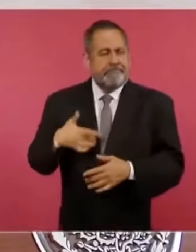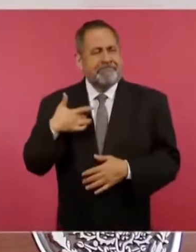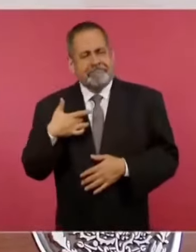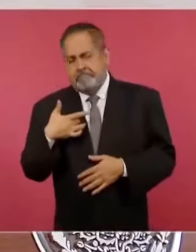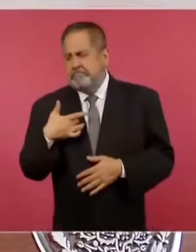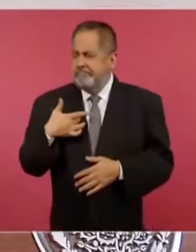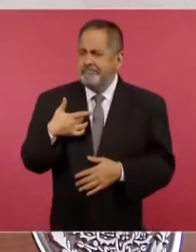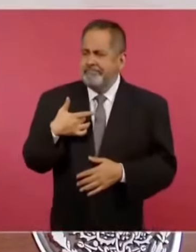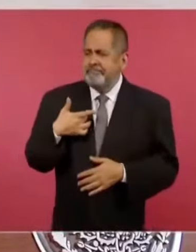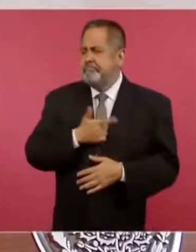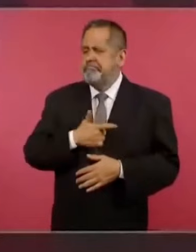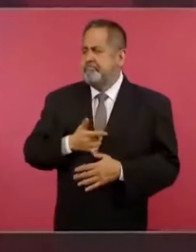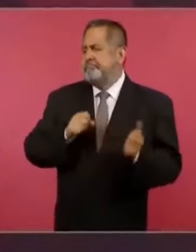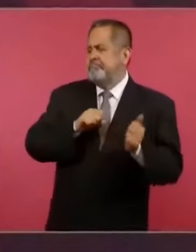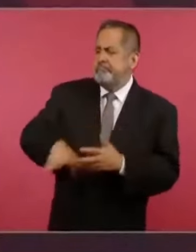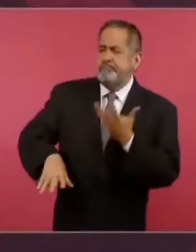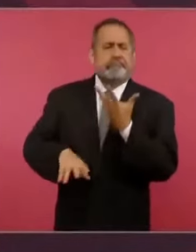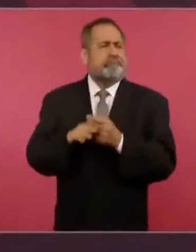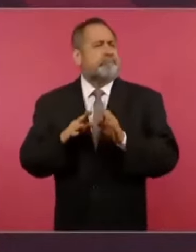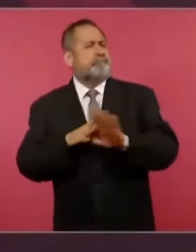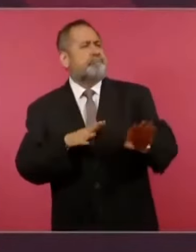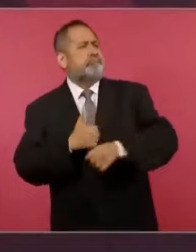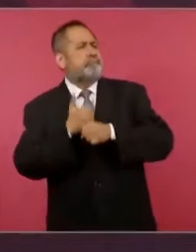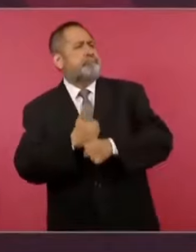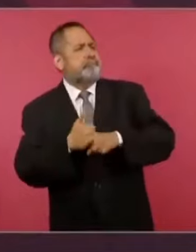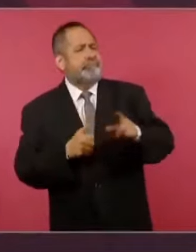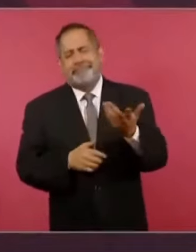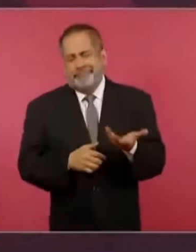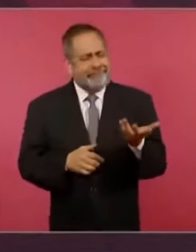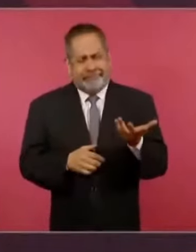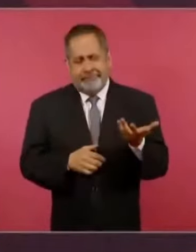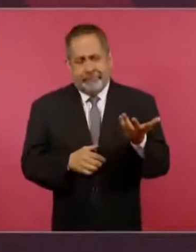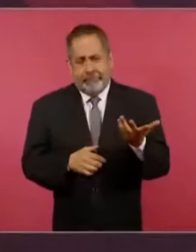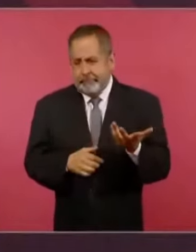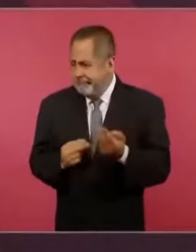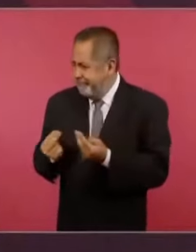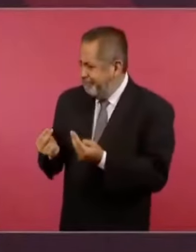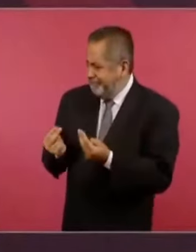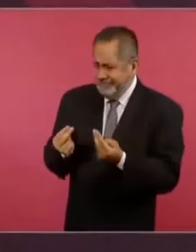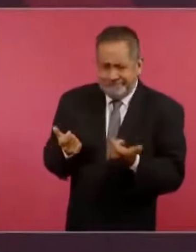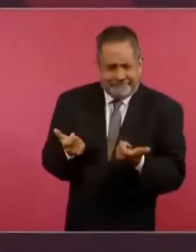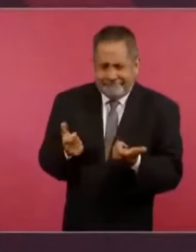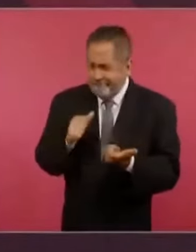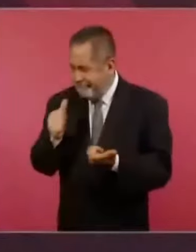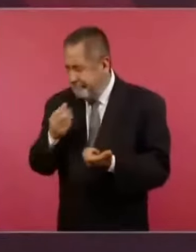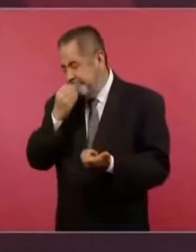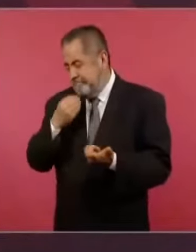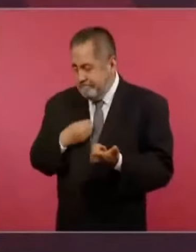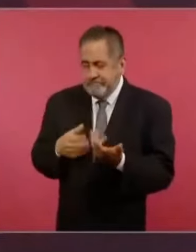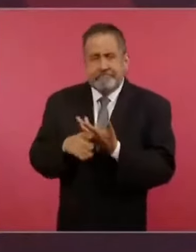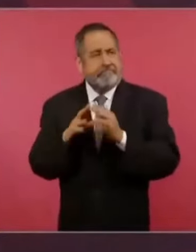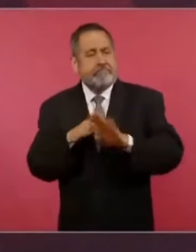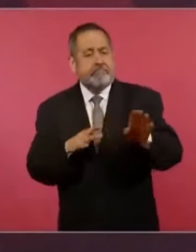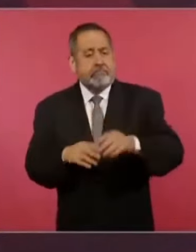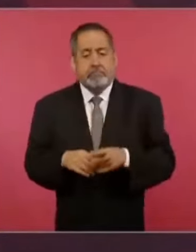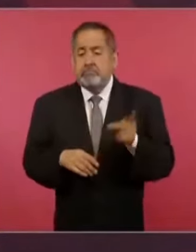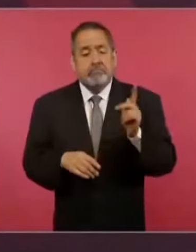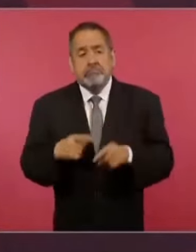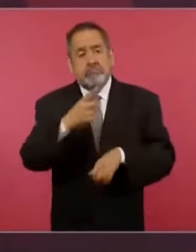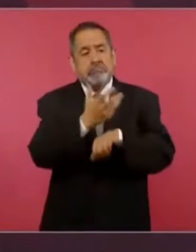pueblos por gusto, sale por necesidad, pues no han aprobado nada.